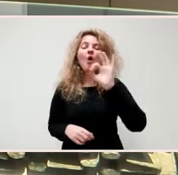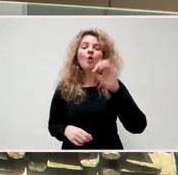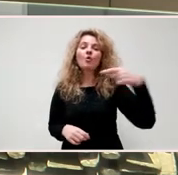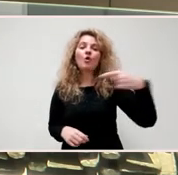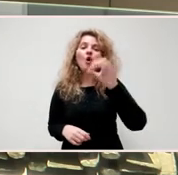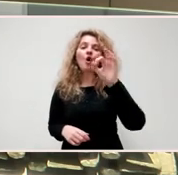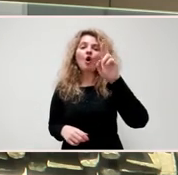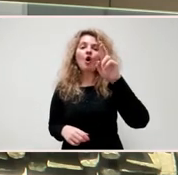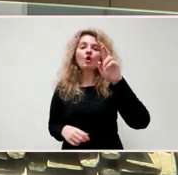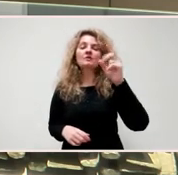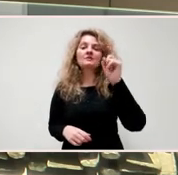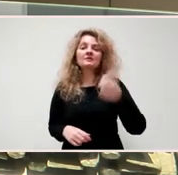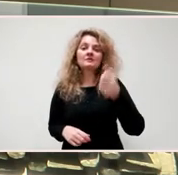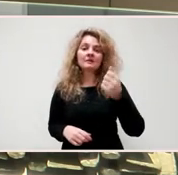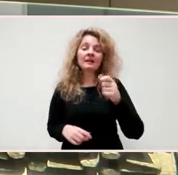pezas